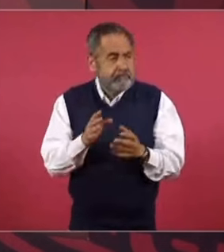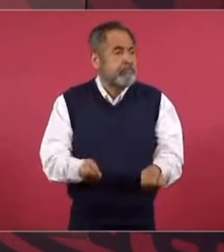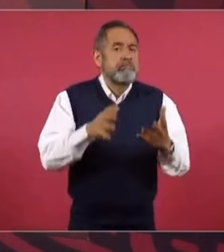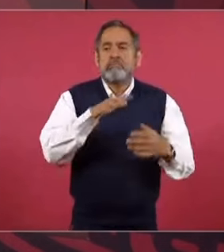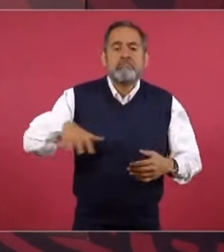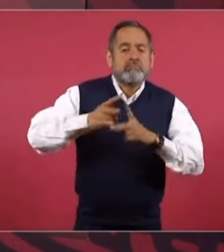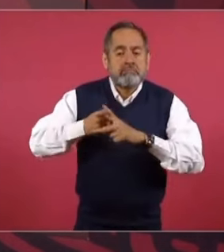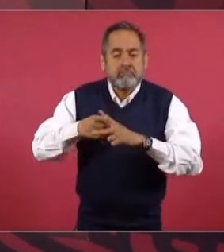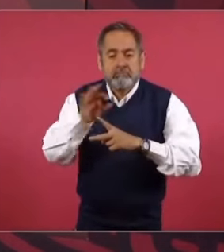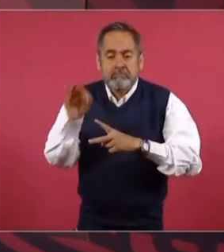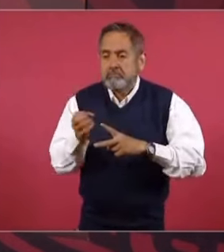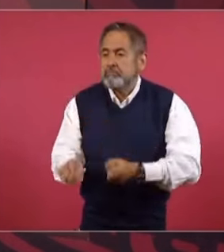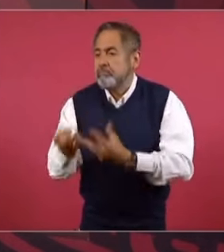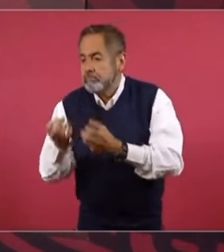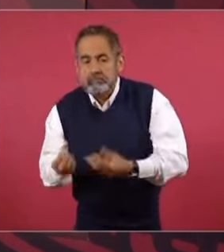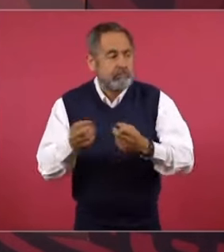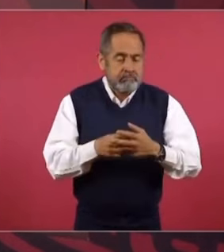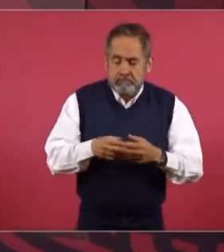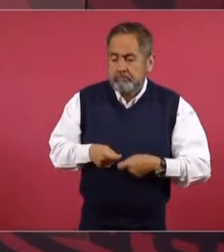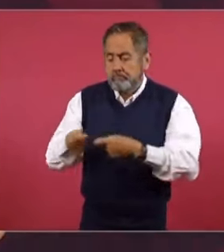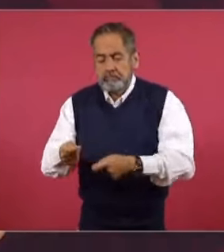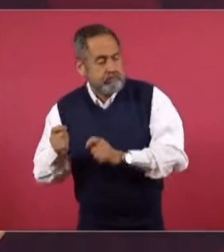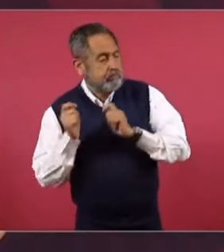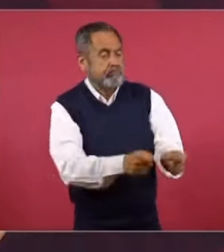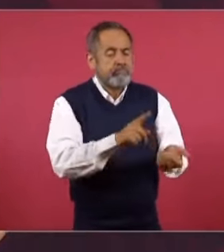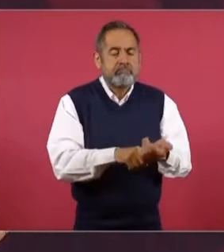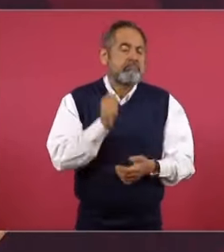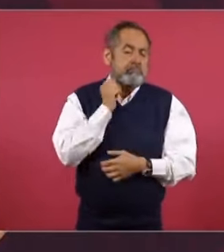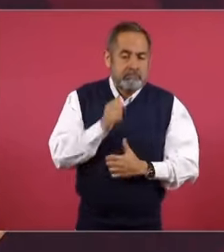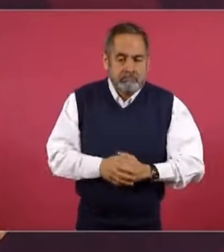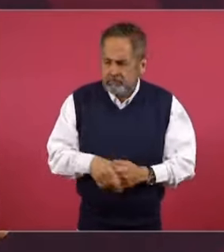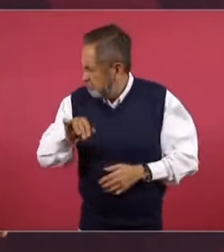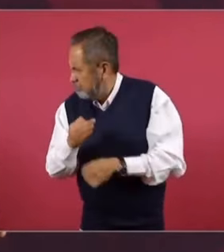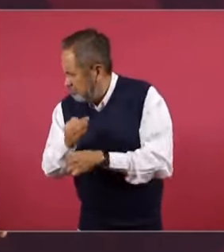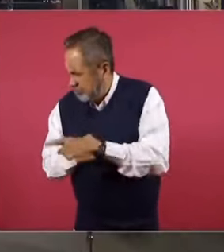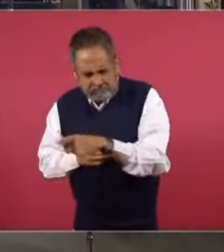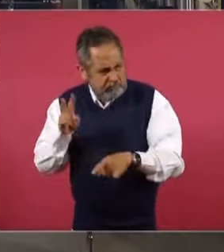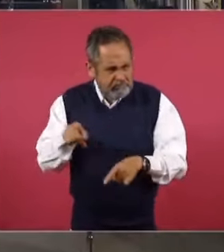cuántos plurinominales corresponden a cada partido, porque sí está de